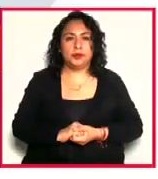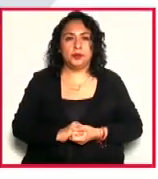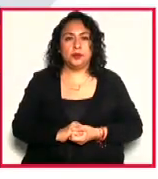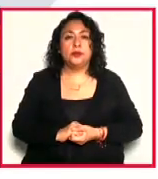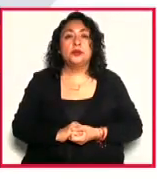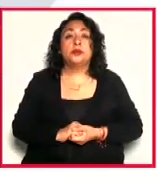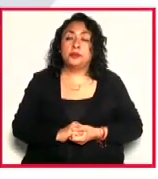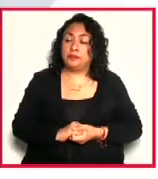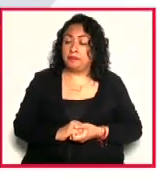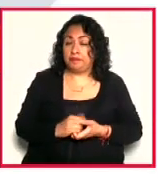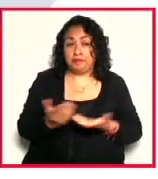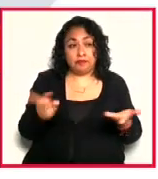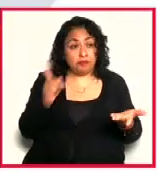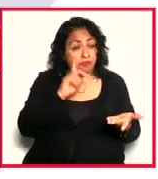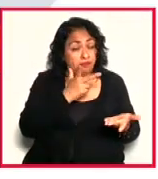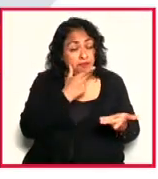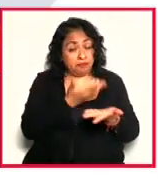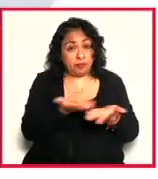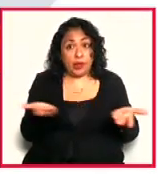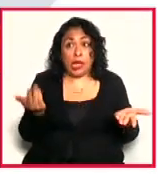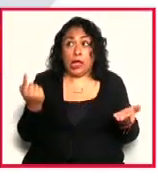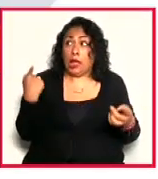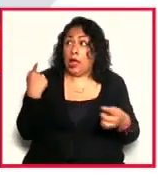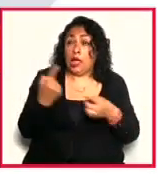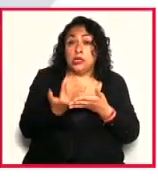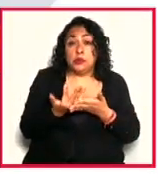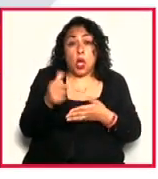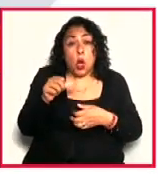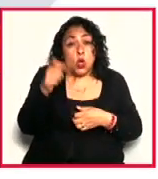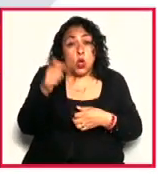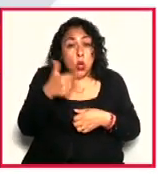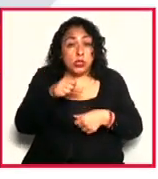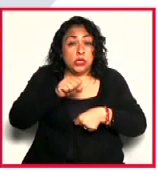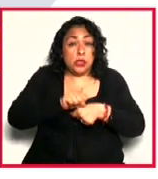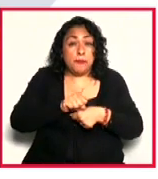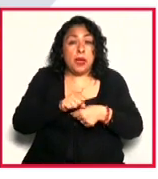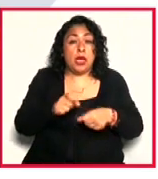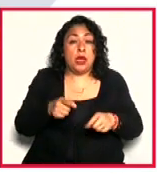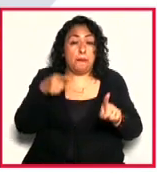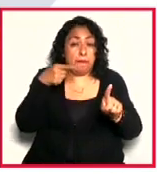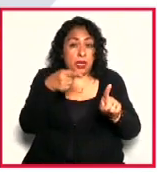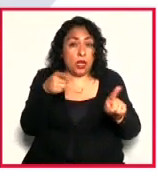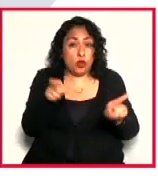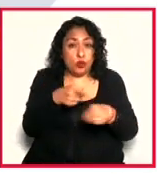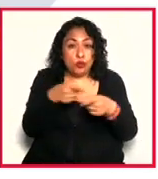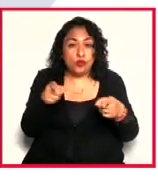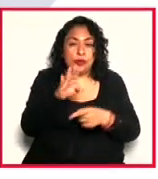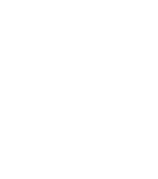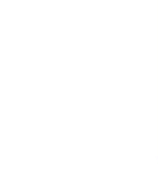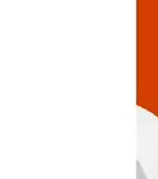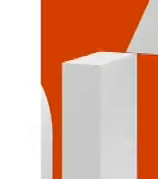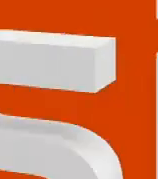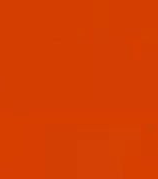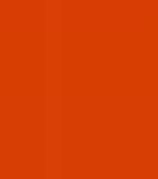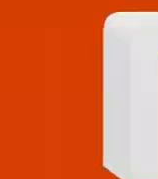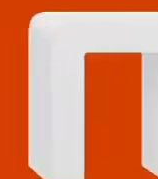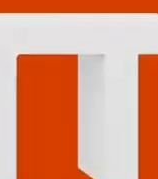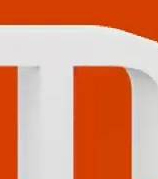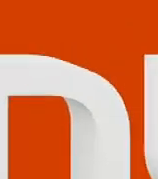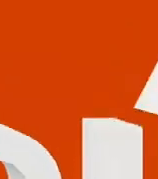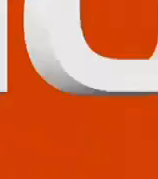Damas y caballeros, el momento más esperado de la noche, de la semana, Mirando Músicas con Juan Arturo Brennan.